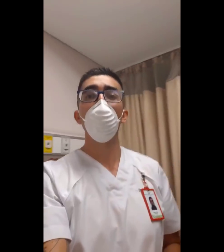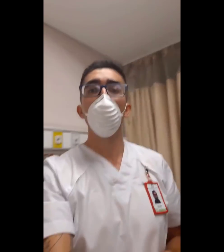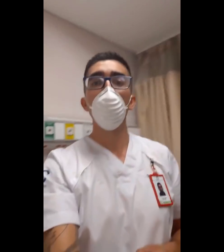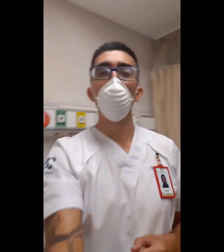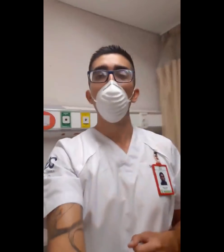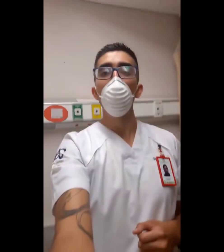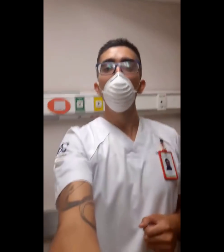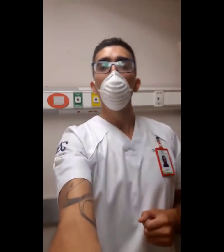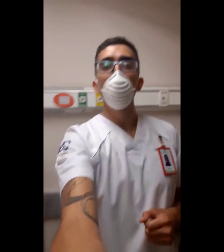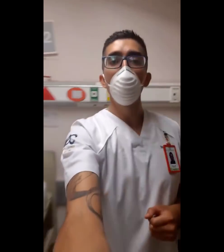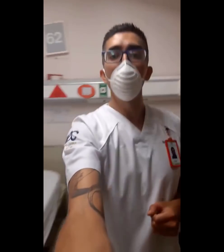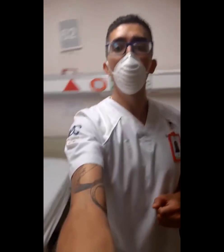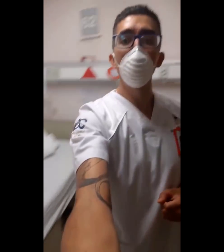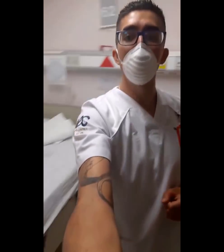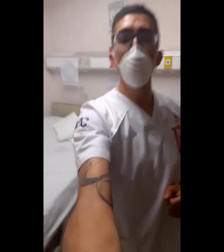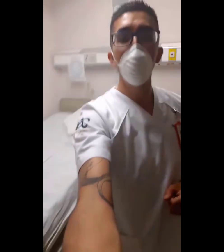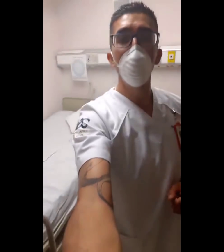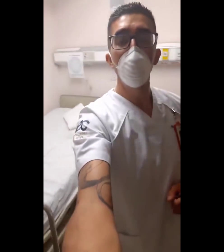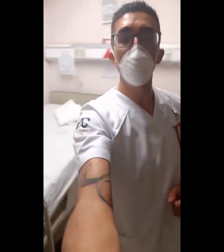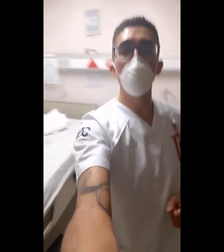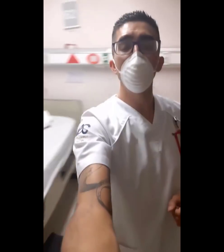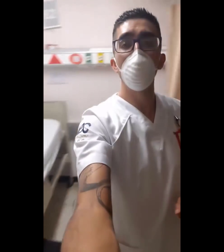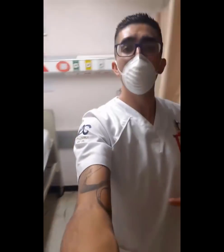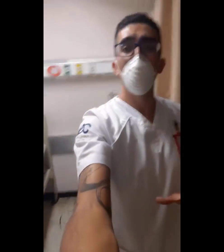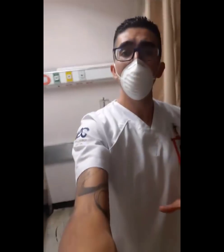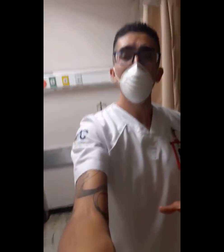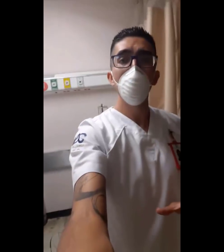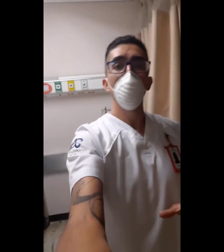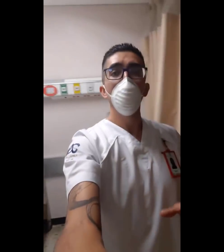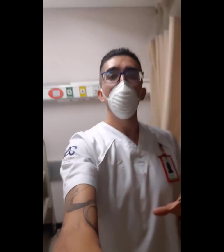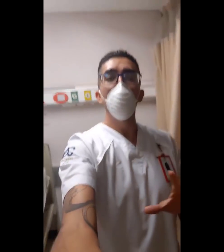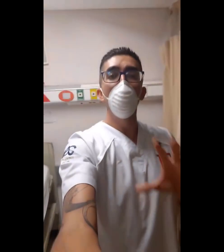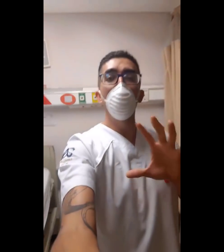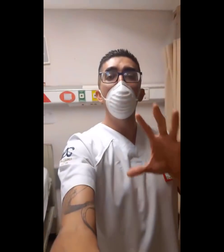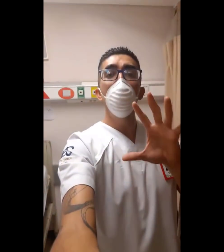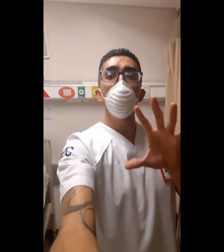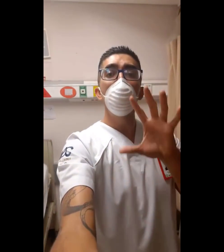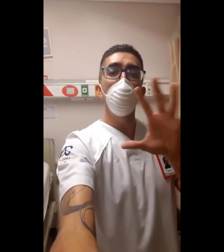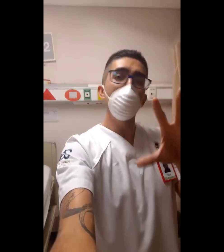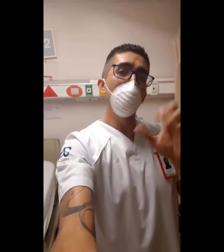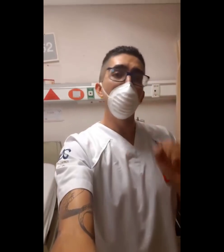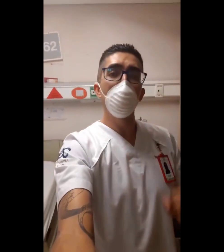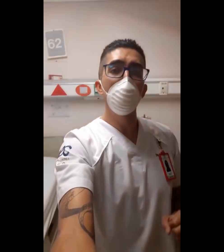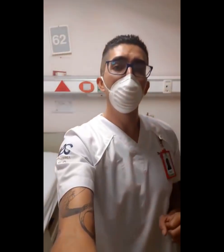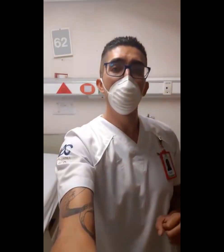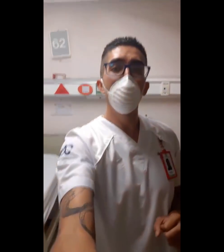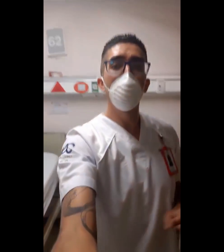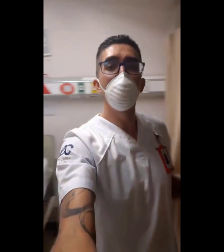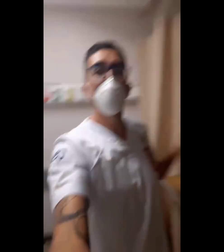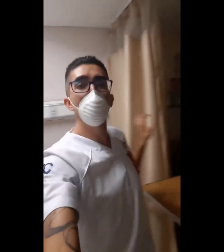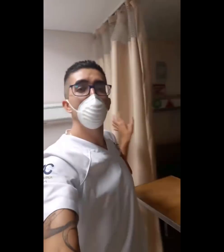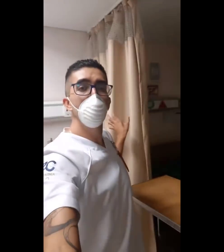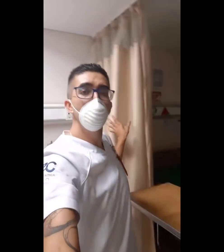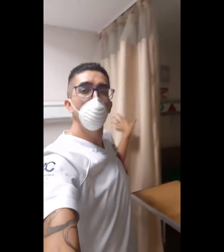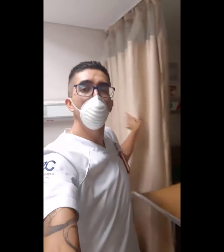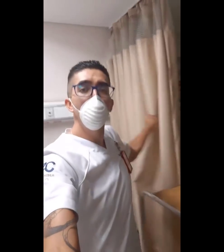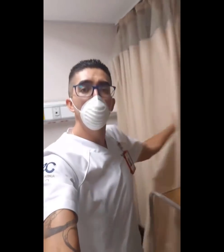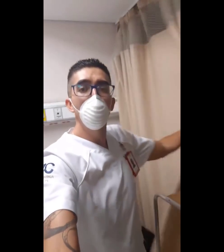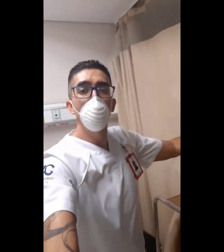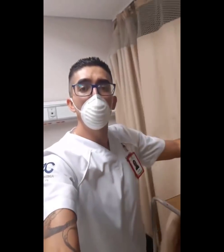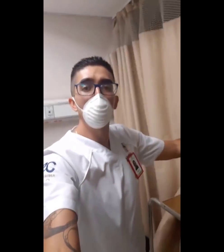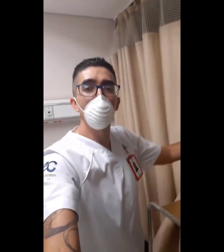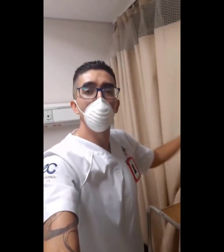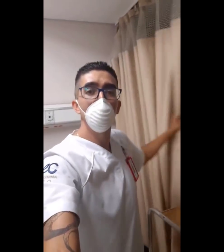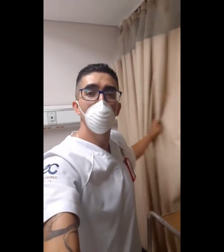pandemia. Como puedes ver, es una sala donde hay 6 camas que están divididas